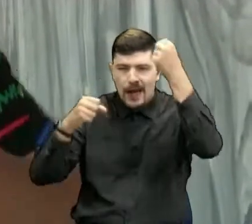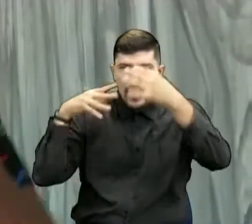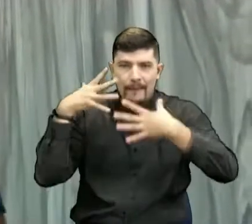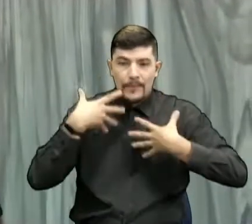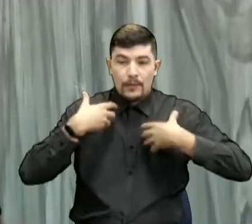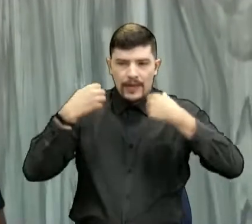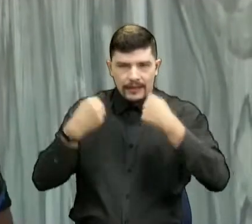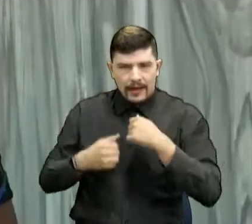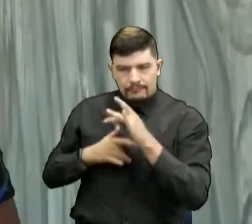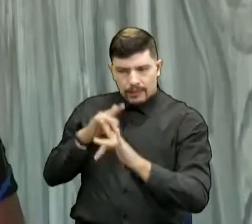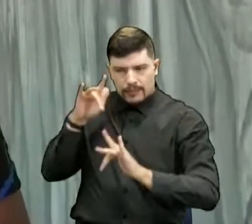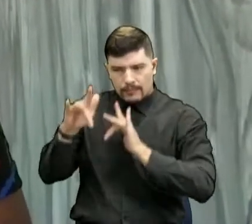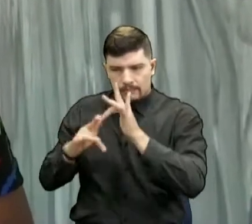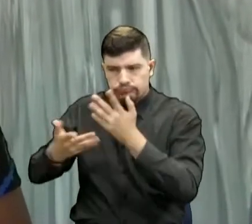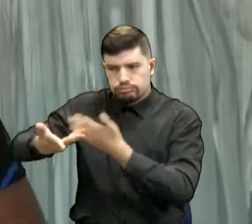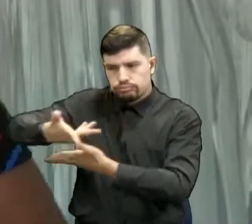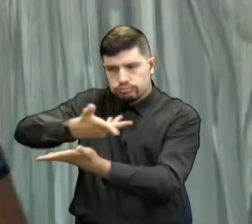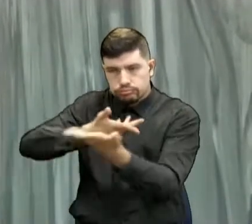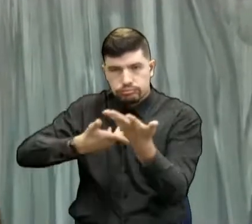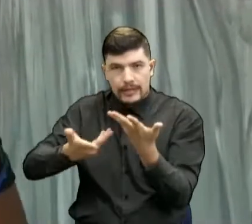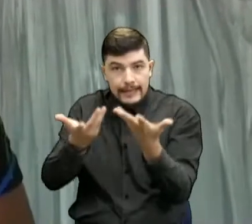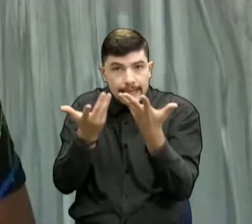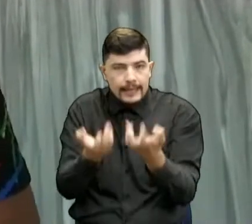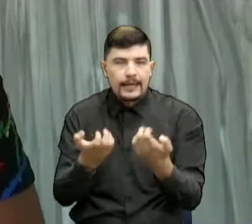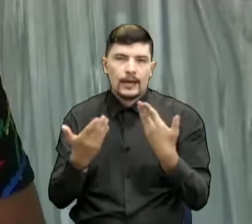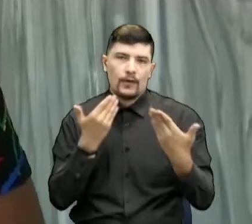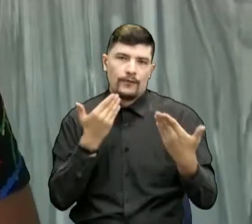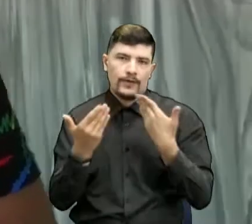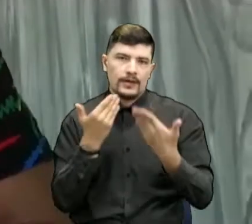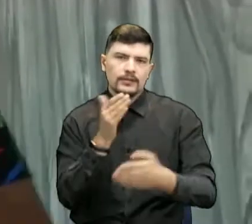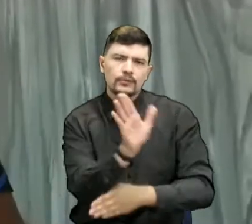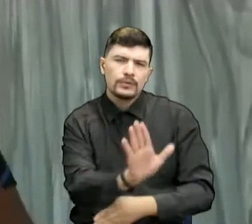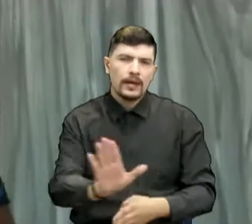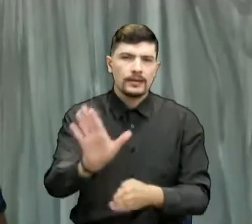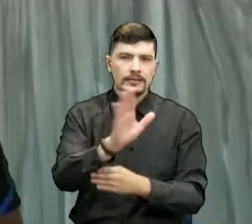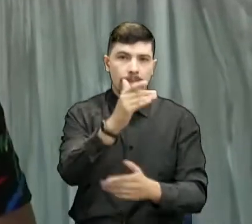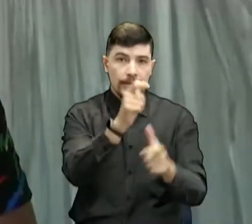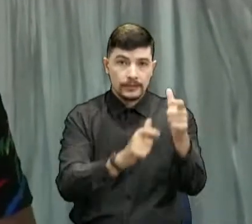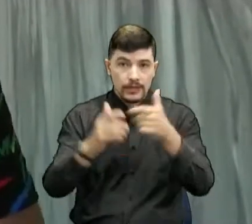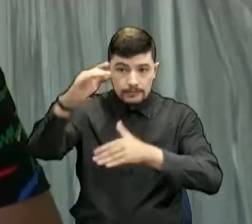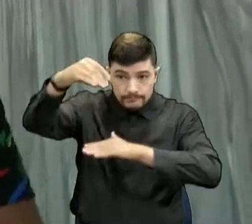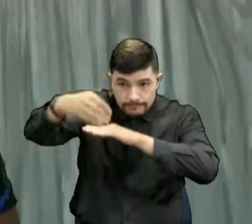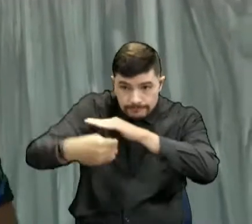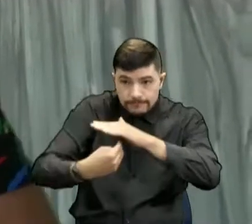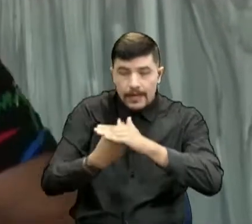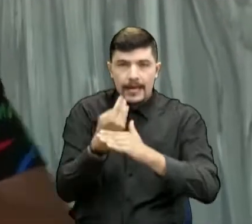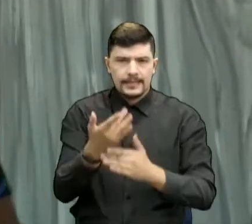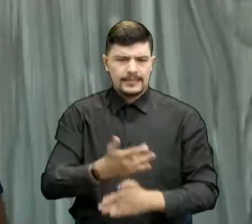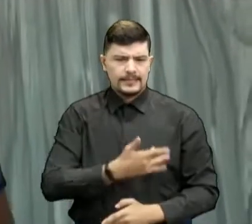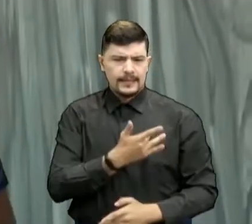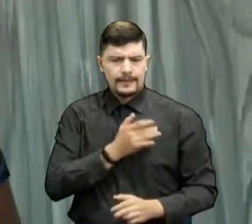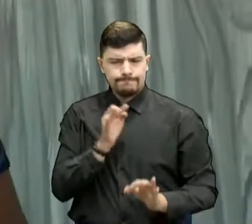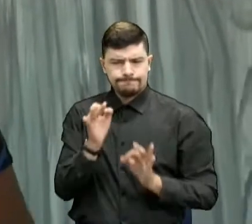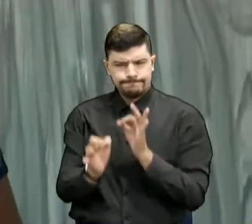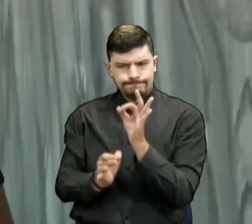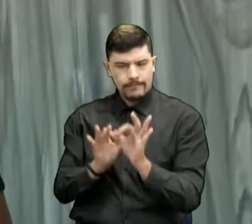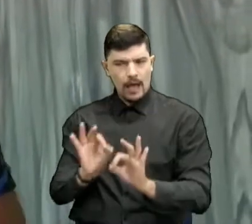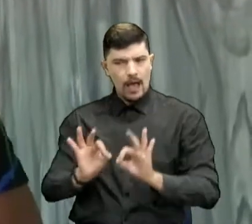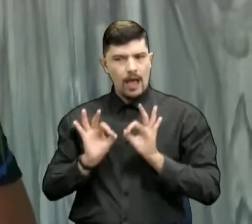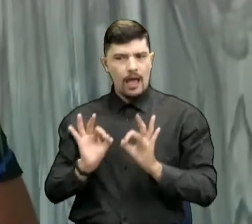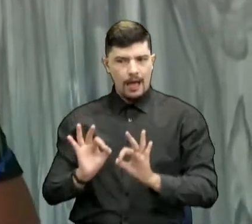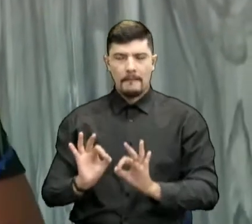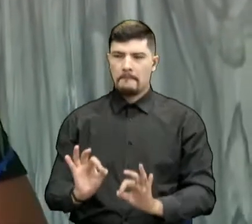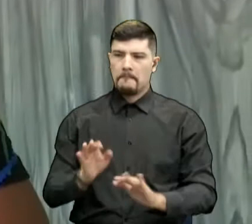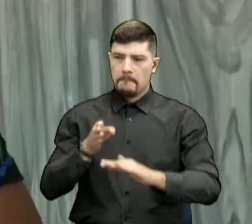ustedes, ganar la confianza del consumidor, que es lo más importante para nosotros, que la gente se vuelva a sentir segura en un establecimiento